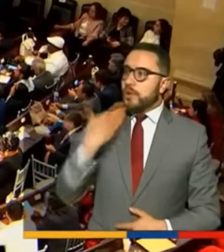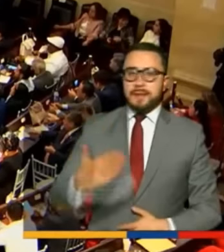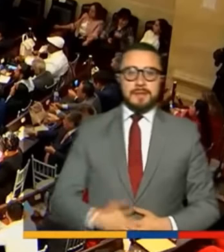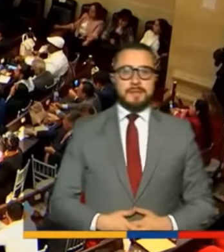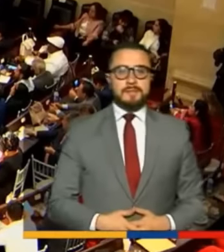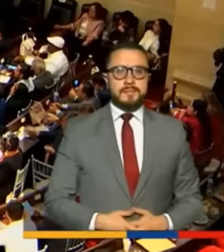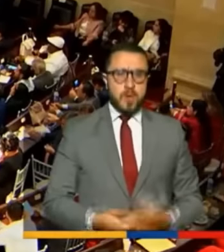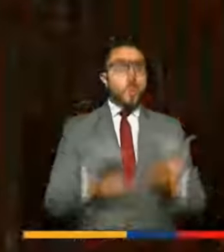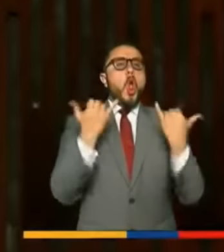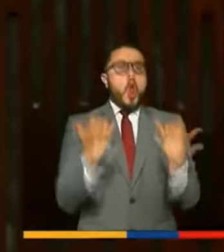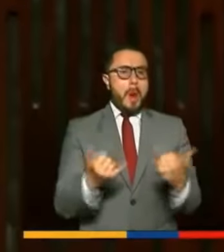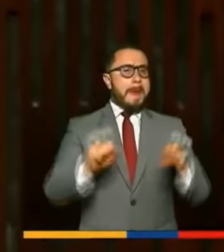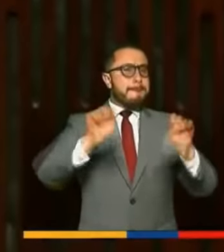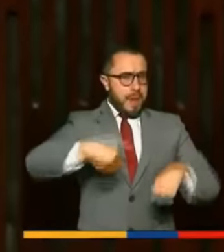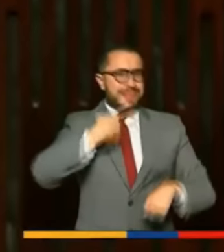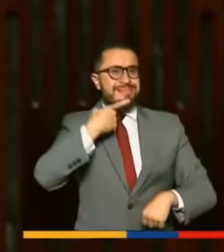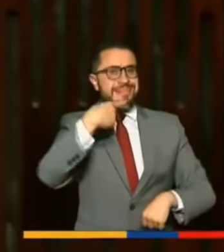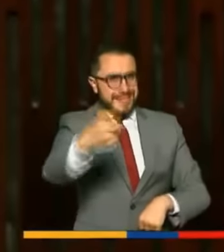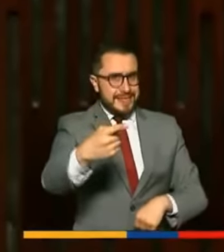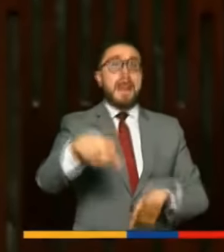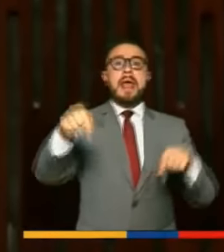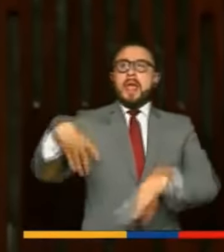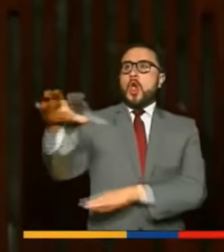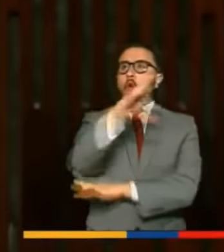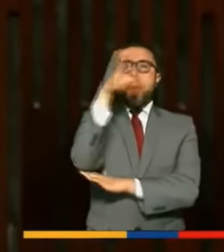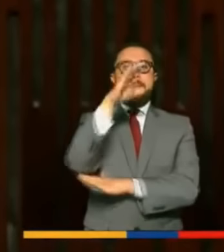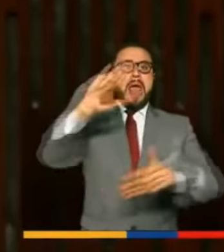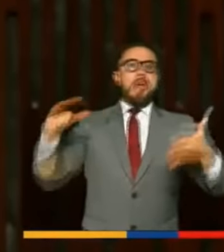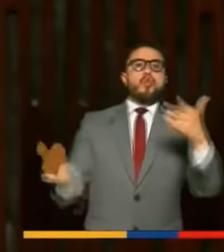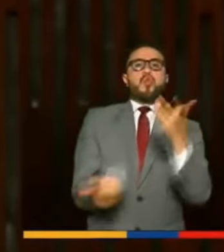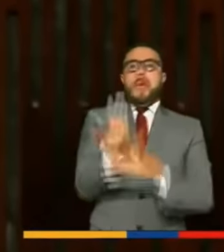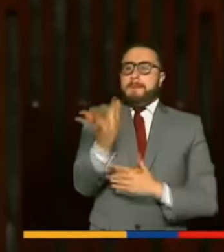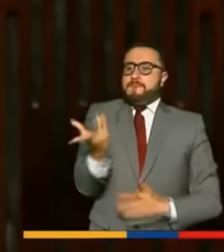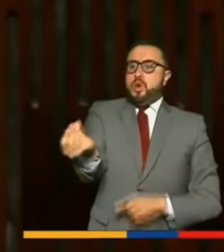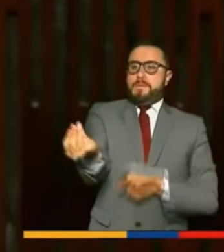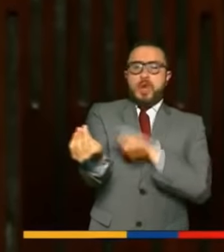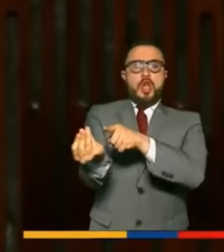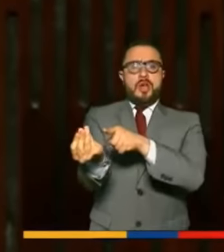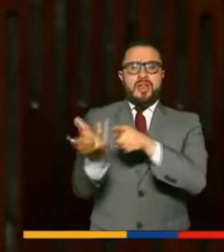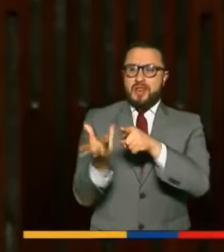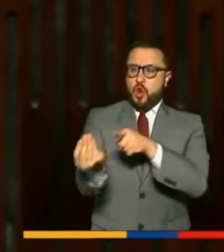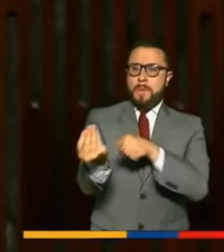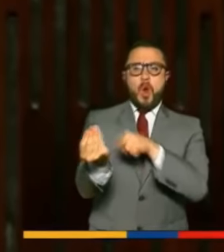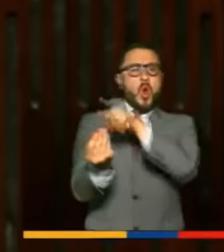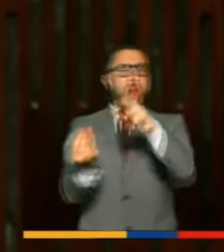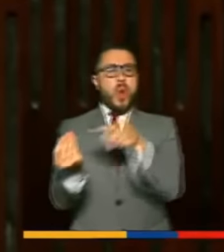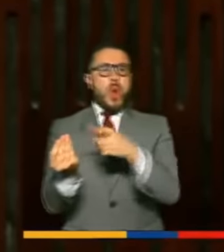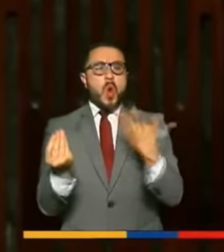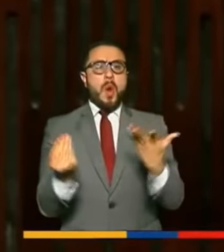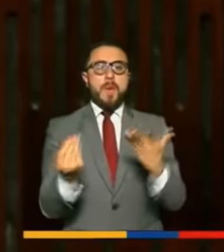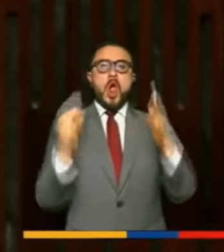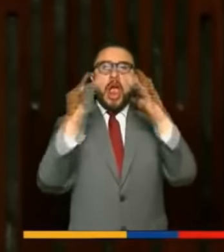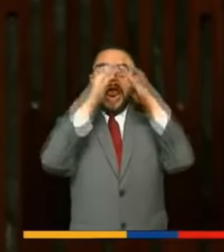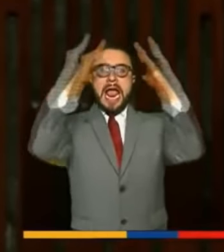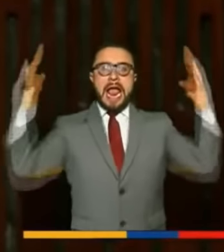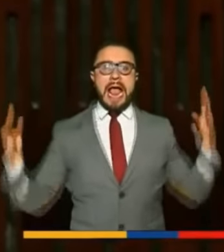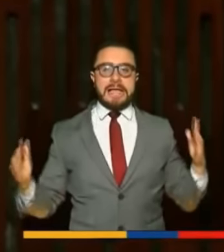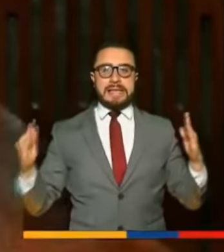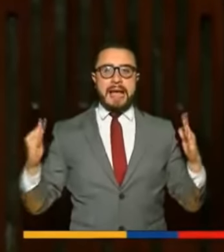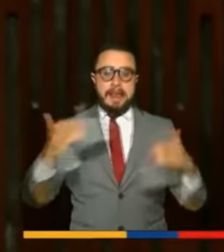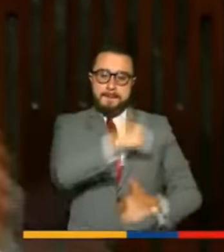Hoy podemos decir que en Colombia hay un nuevo frente. Y ese frente se llama Frente Casa de Nariño.